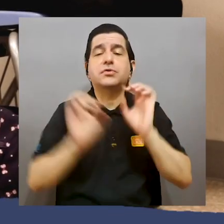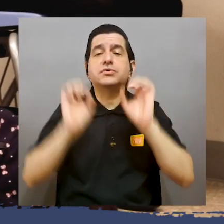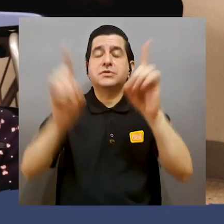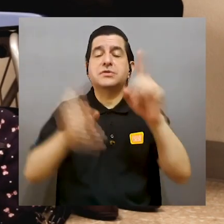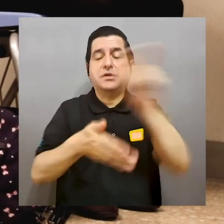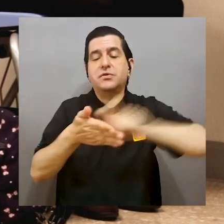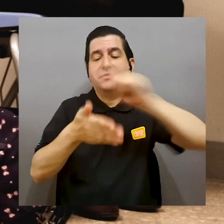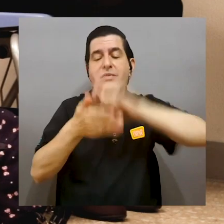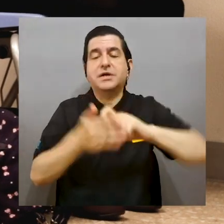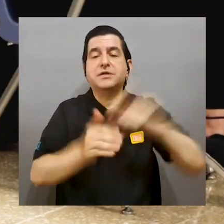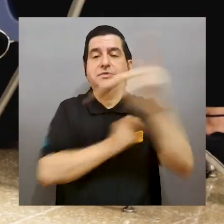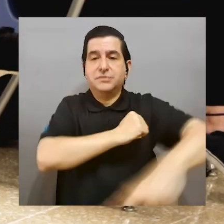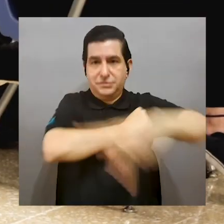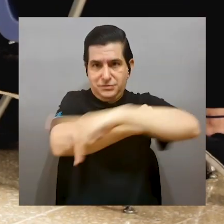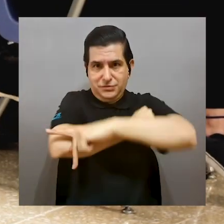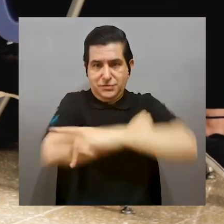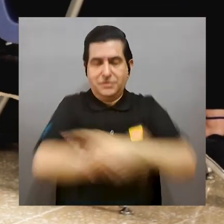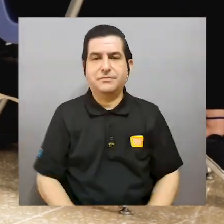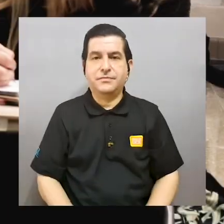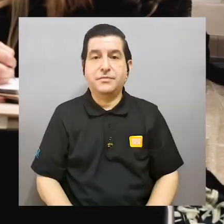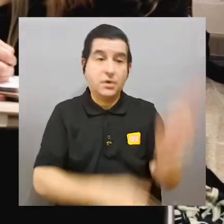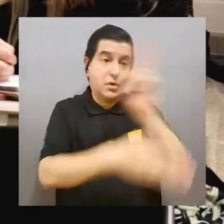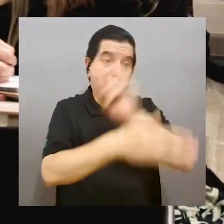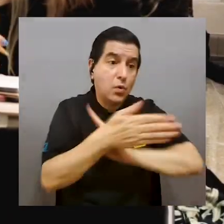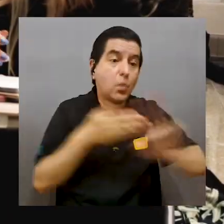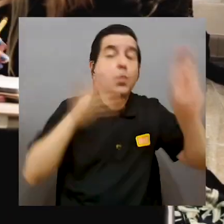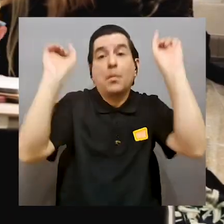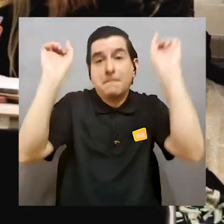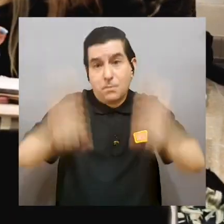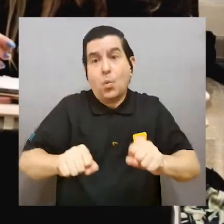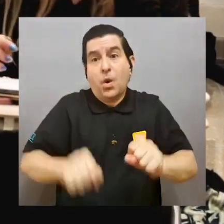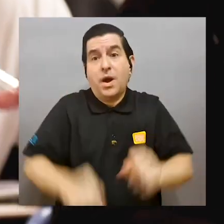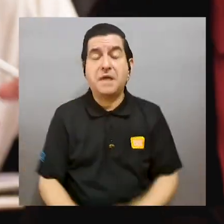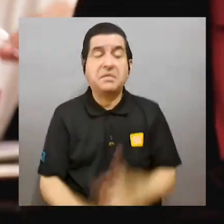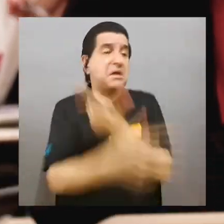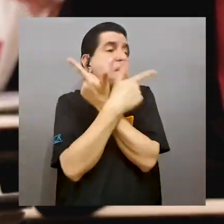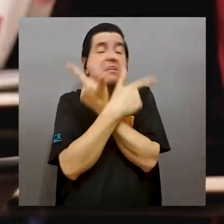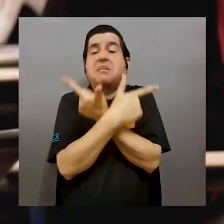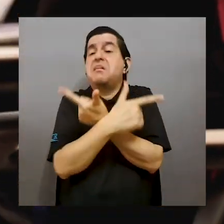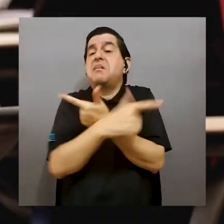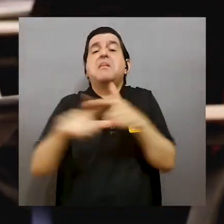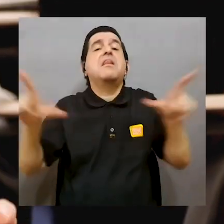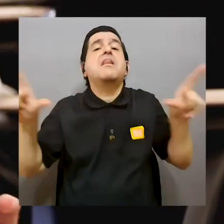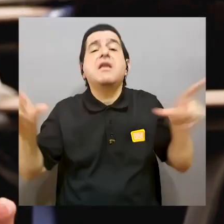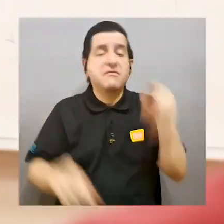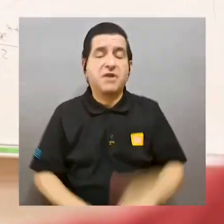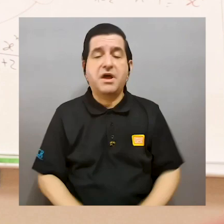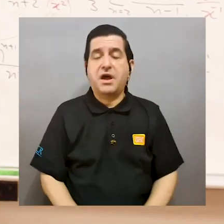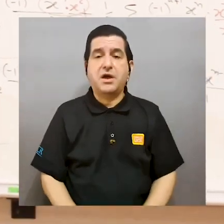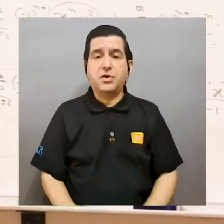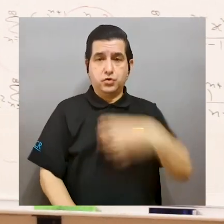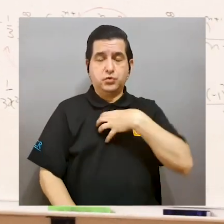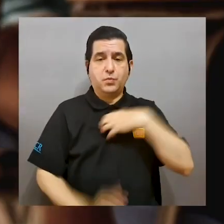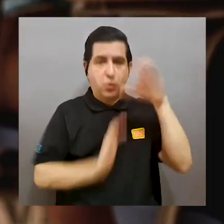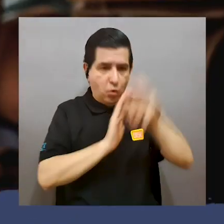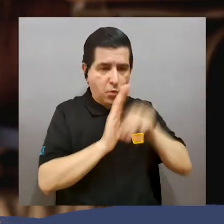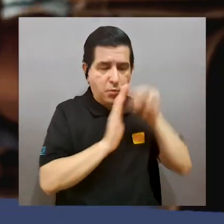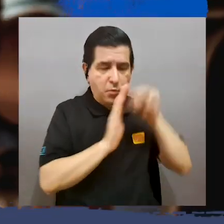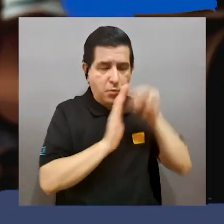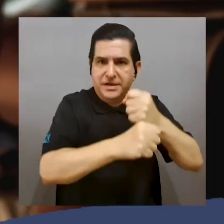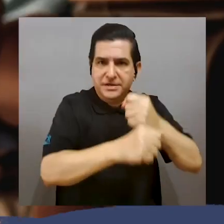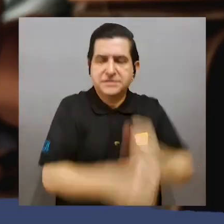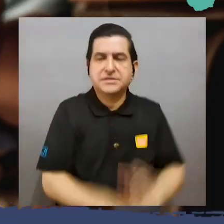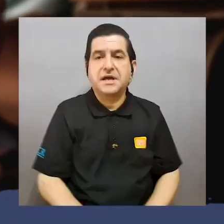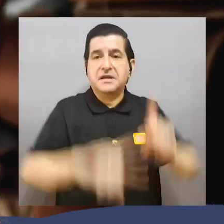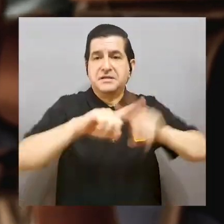de educación primaria en el país. Entonces las universidades pues tienen libertad de crear sus currículums en